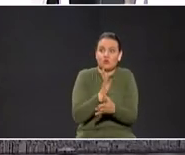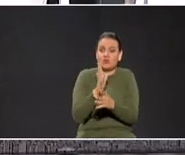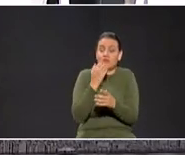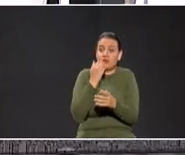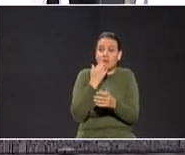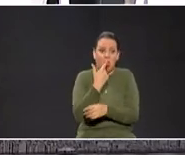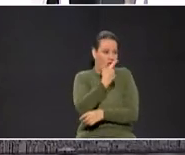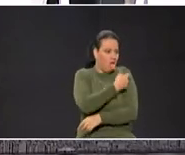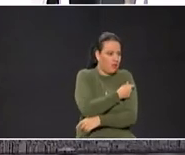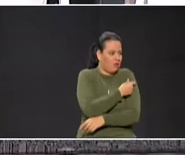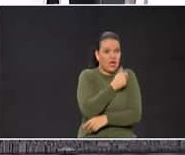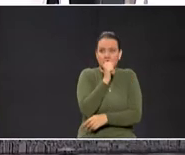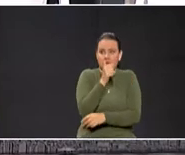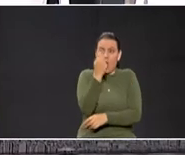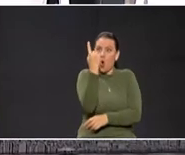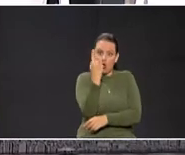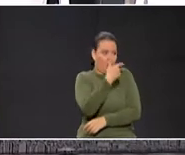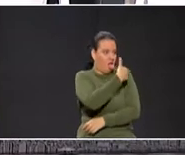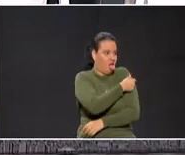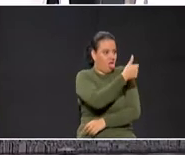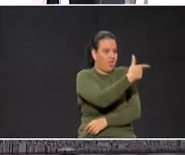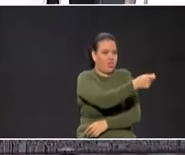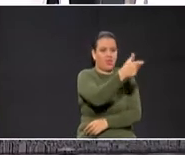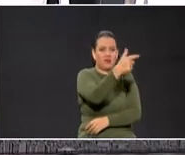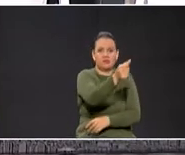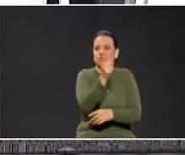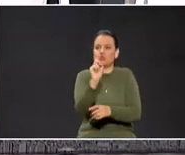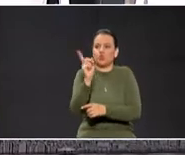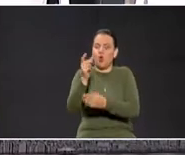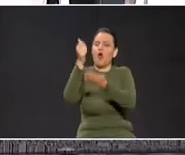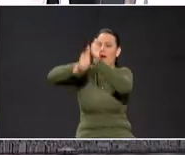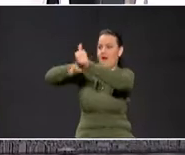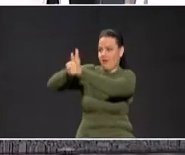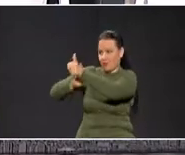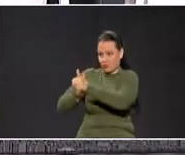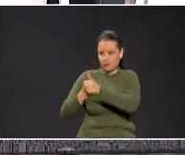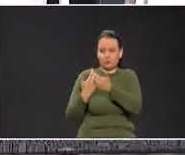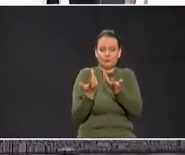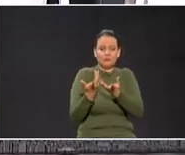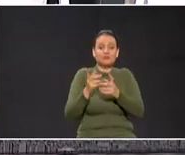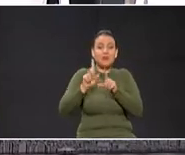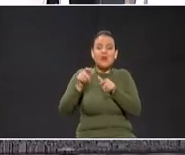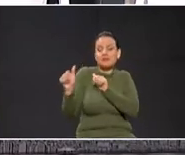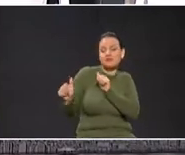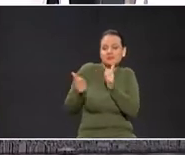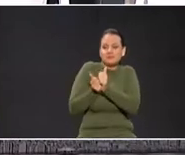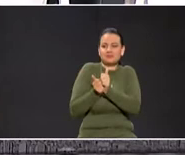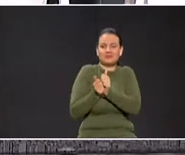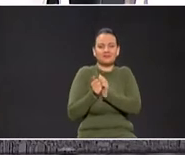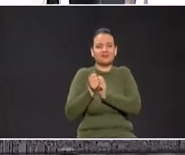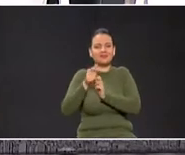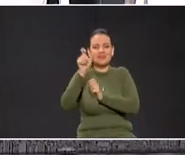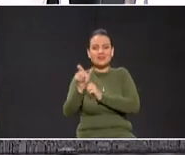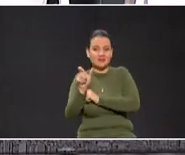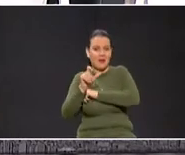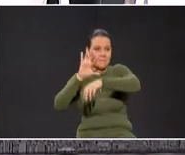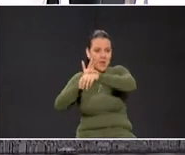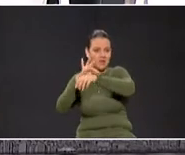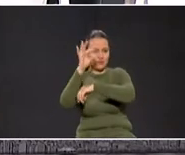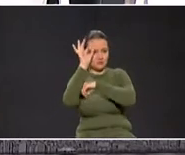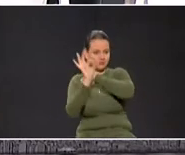y a partir de ahí acompañado de psiquiatras psicólogos médicos profesionales de la salud poder acompañarlos en el proceso de desintoxicación